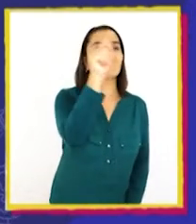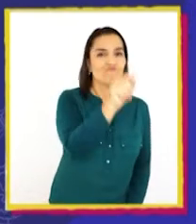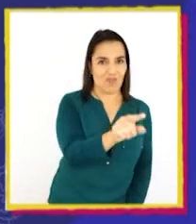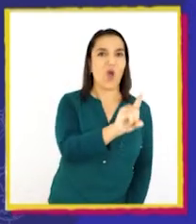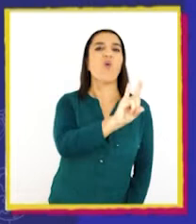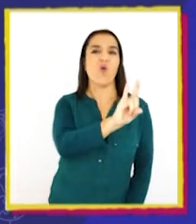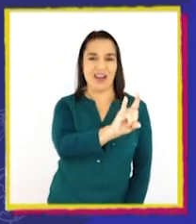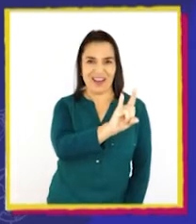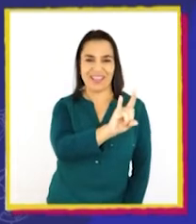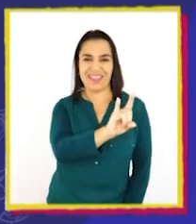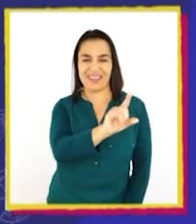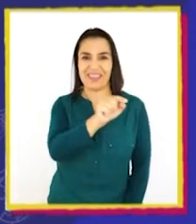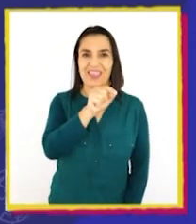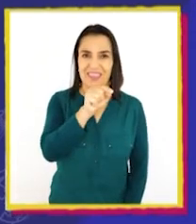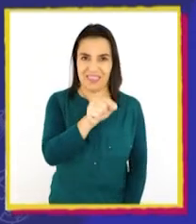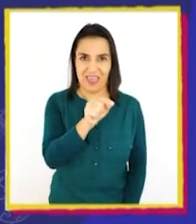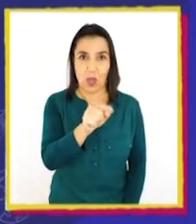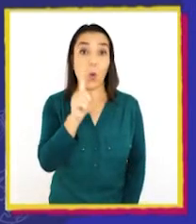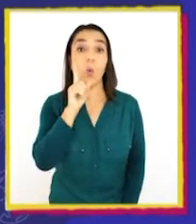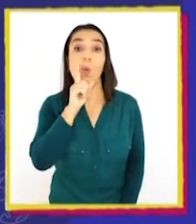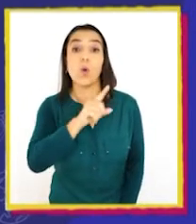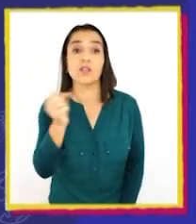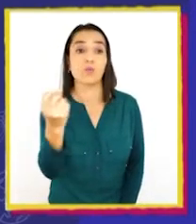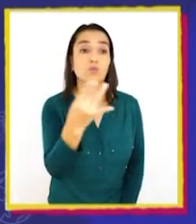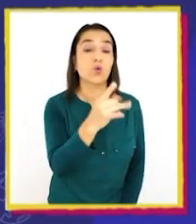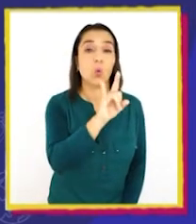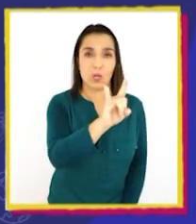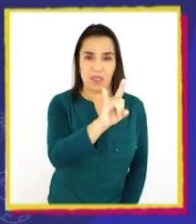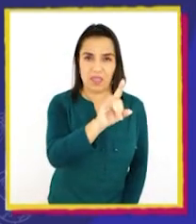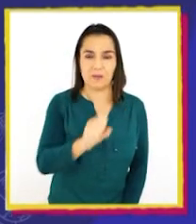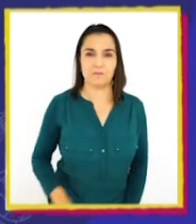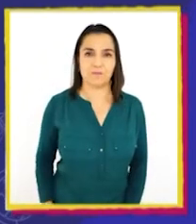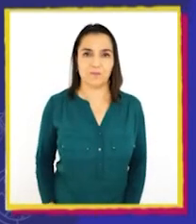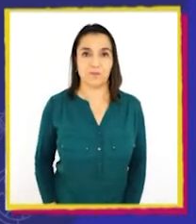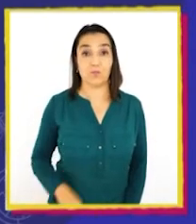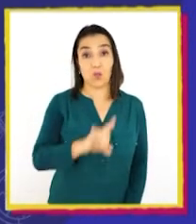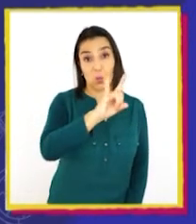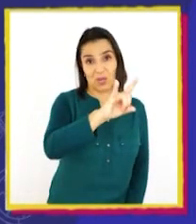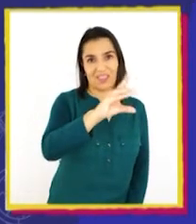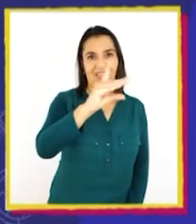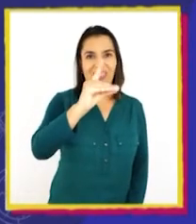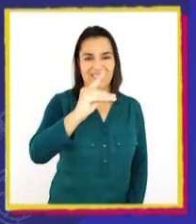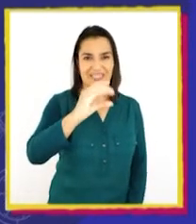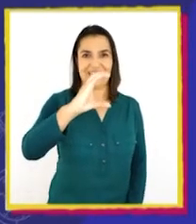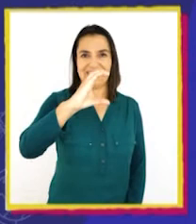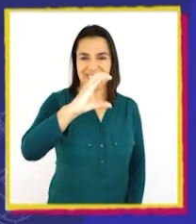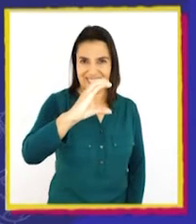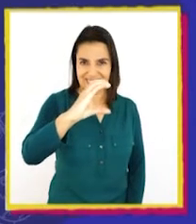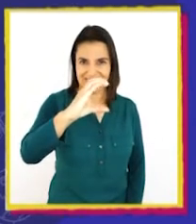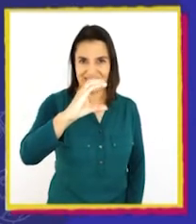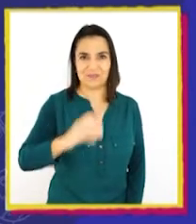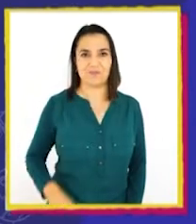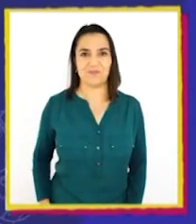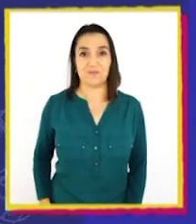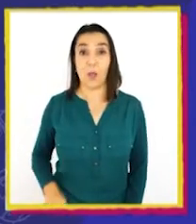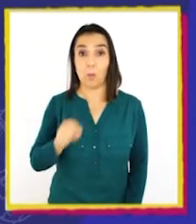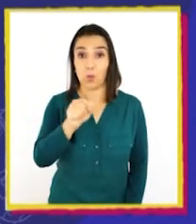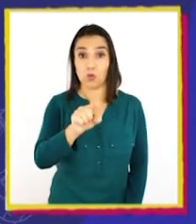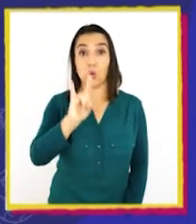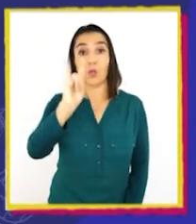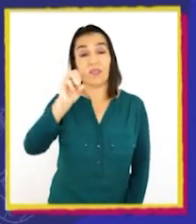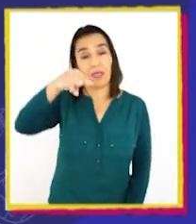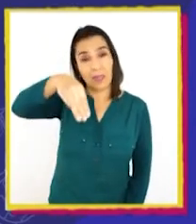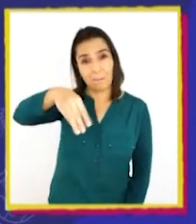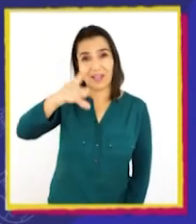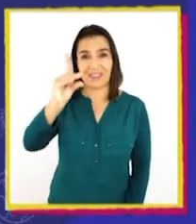número. Tenemos que ir al final del número y decimos unidad, decena, centena, punto,